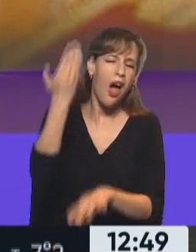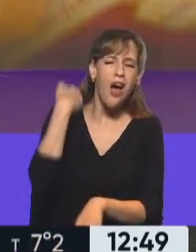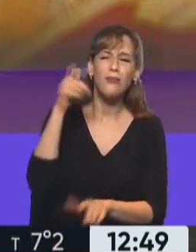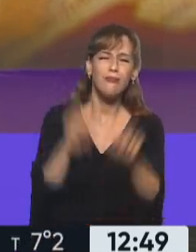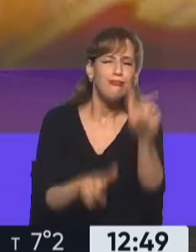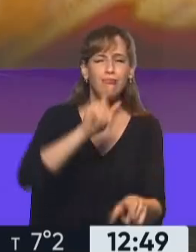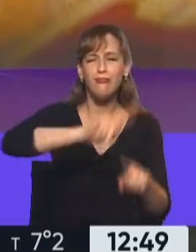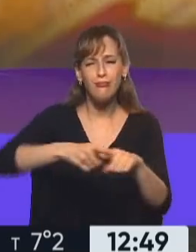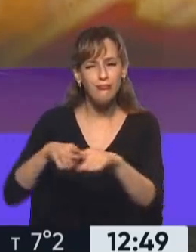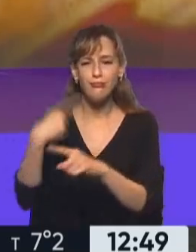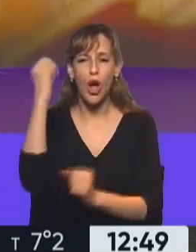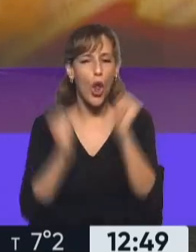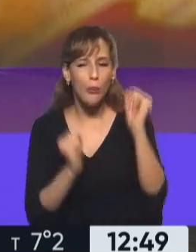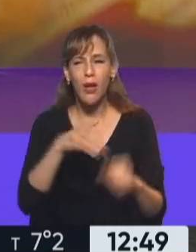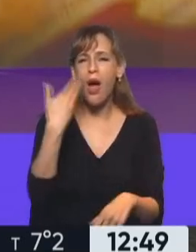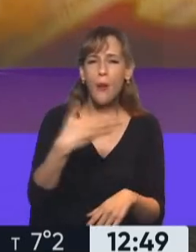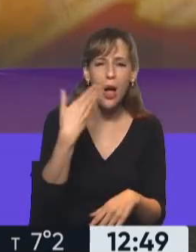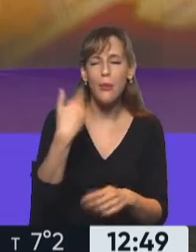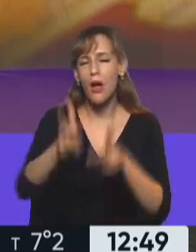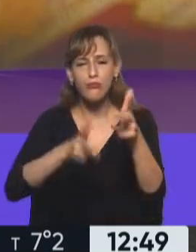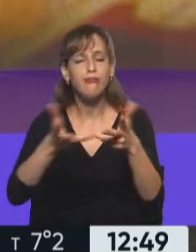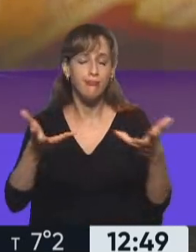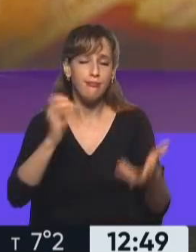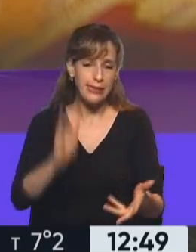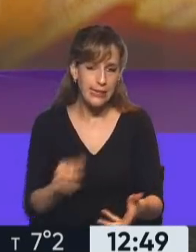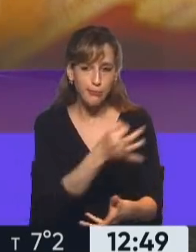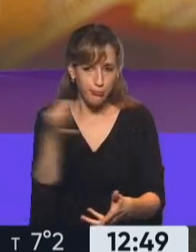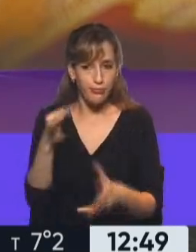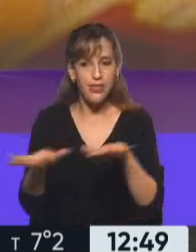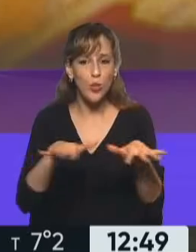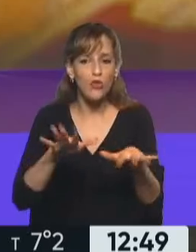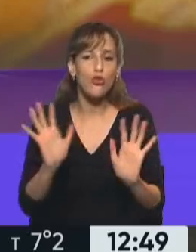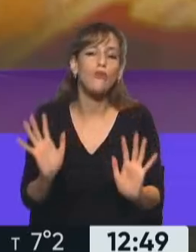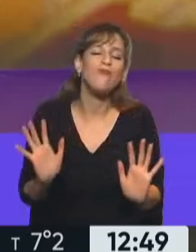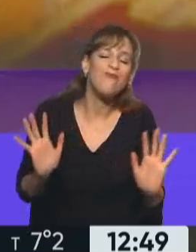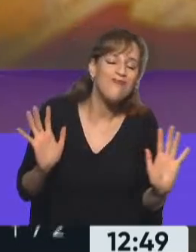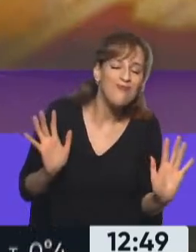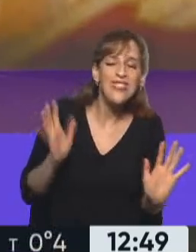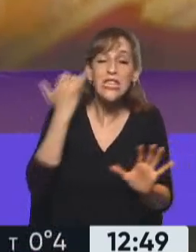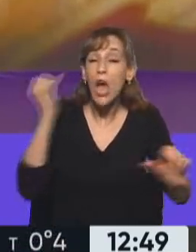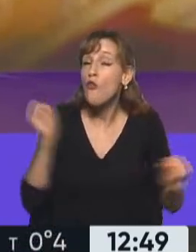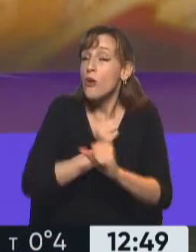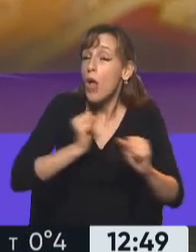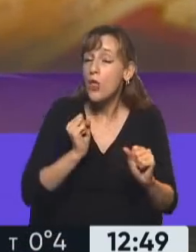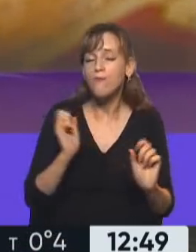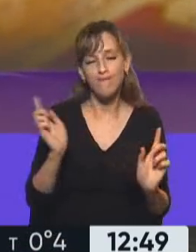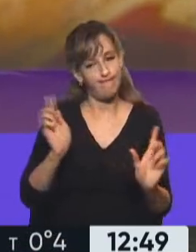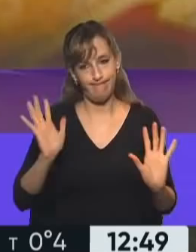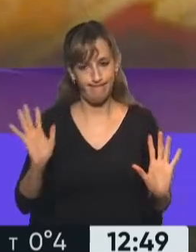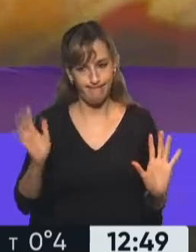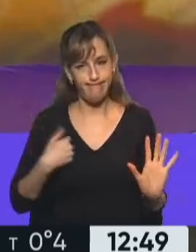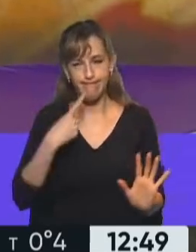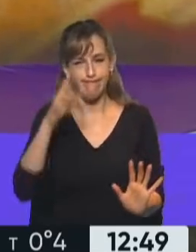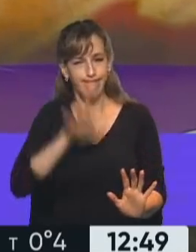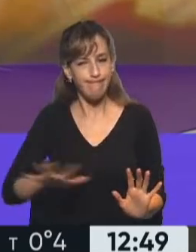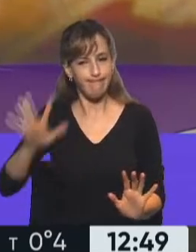analistas económicos. Es efectivamente una situación incierta. Yo llamaría incierta para poder ser precisa.